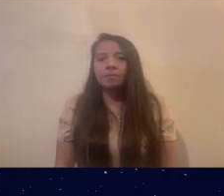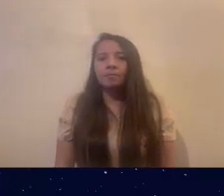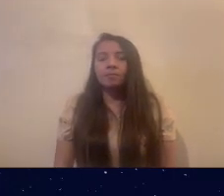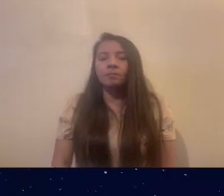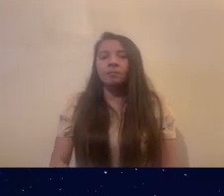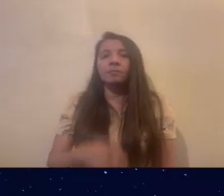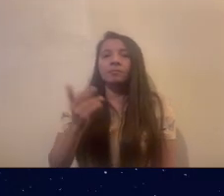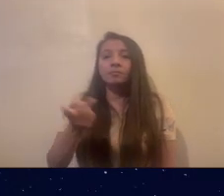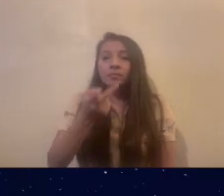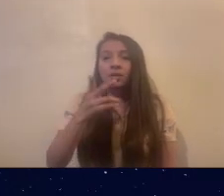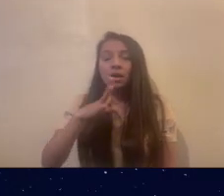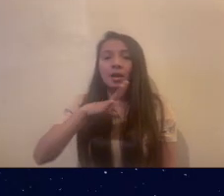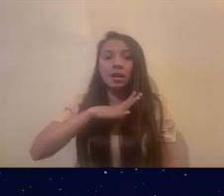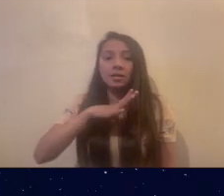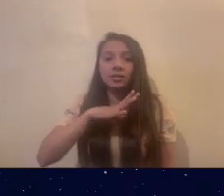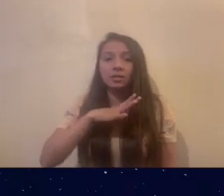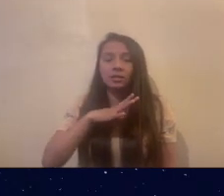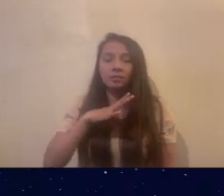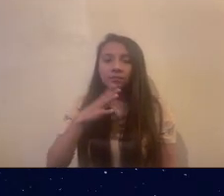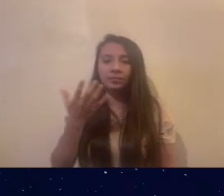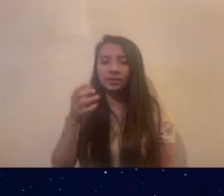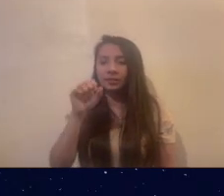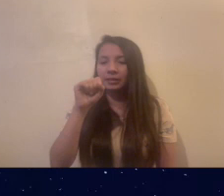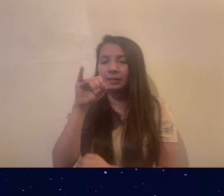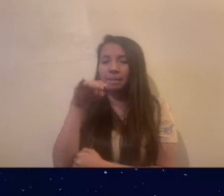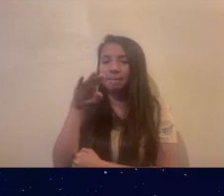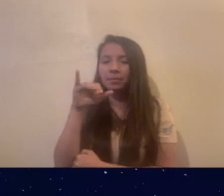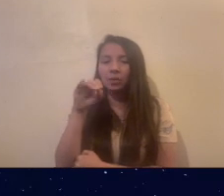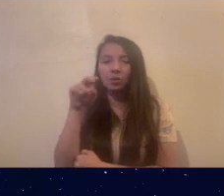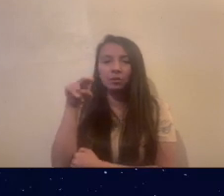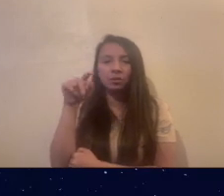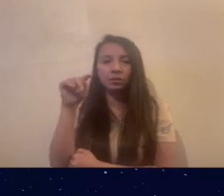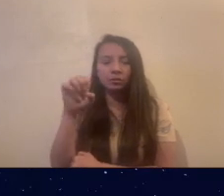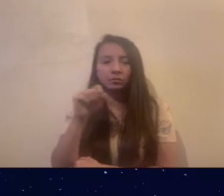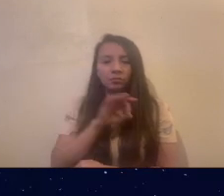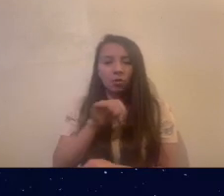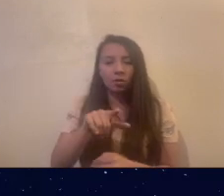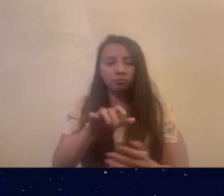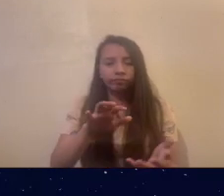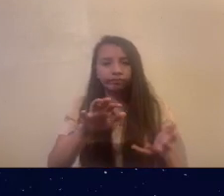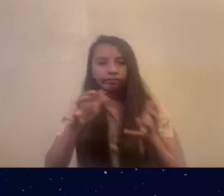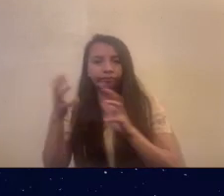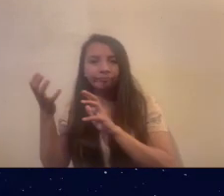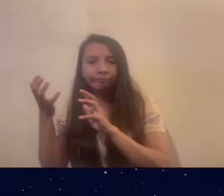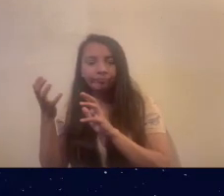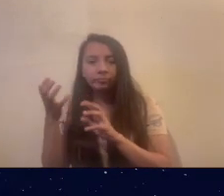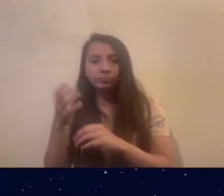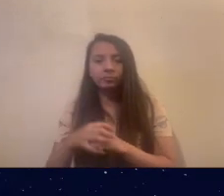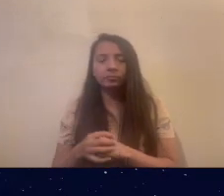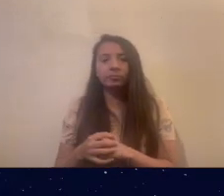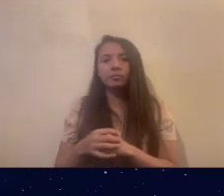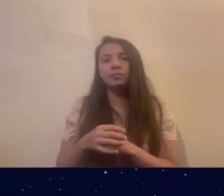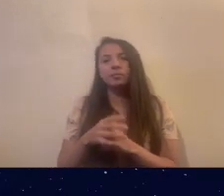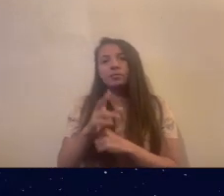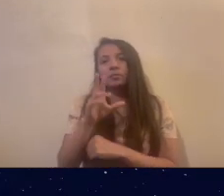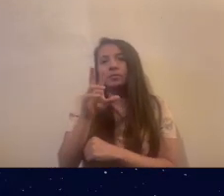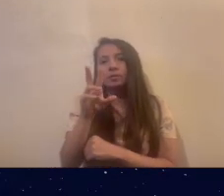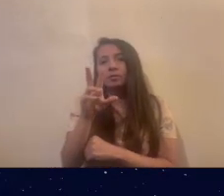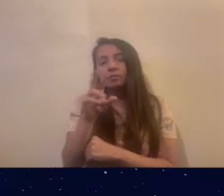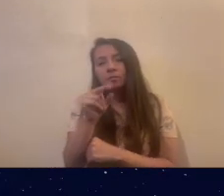Aquí Yosira pregunta, ¿hay organismos simbiontes de la quinoa que pudieran alterar los resultados? No en